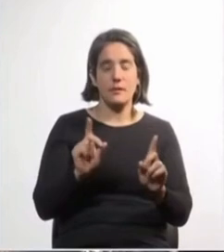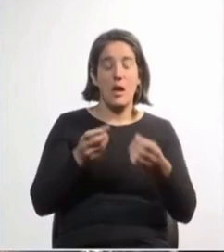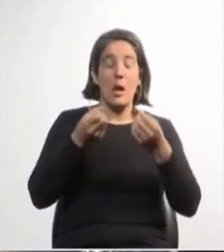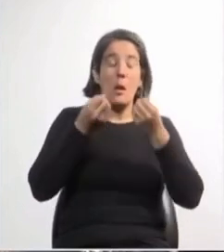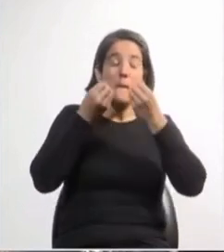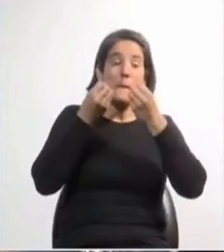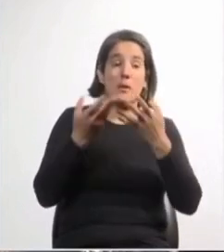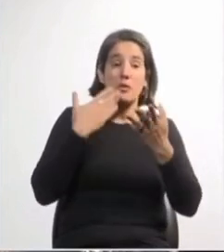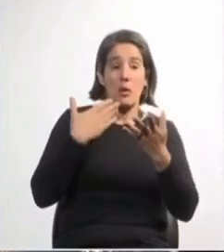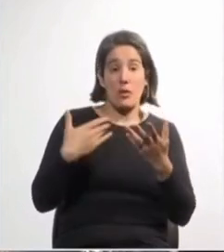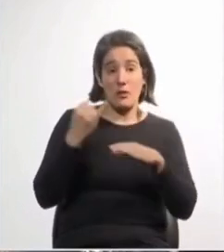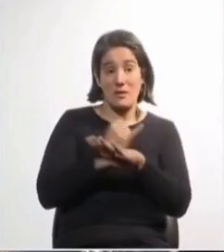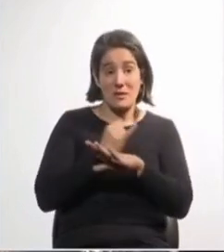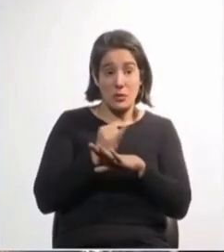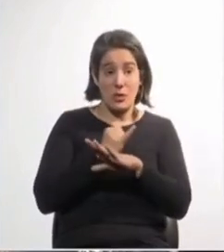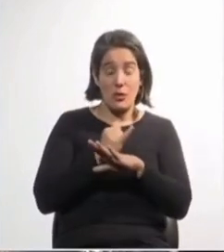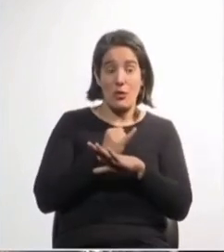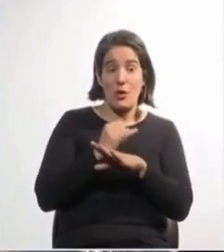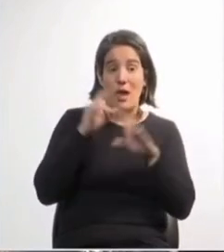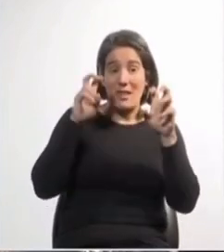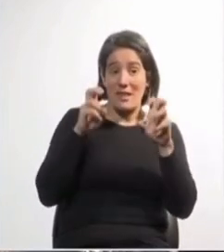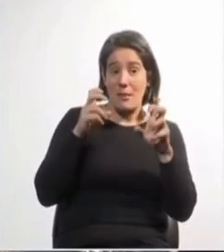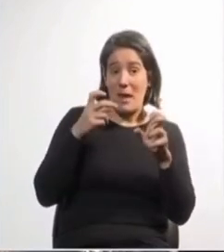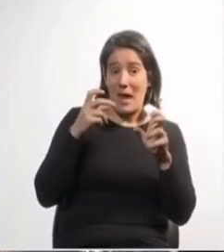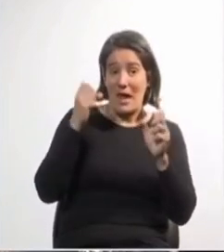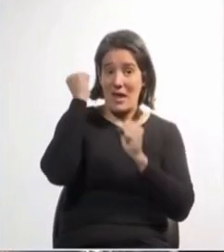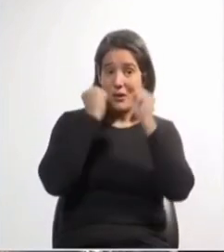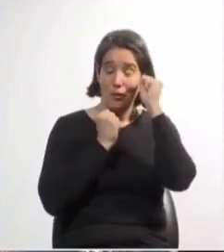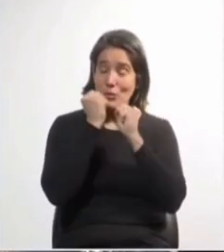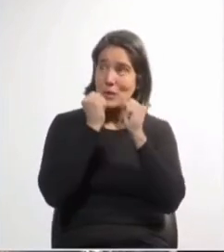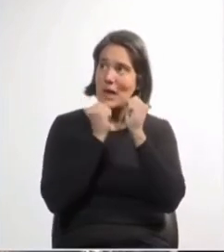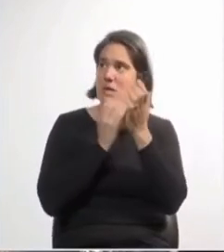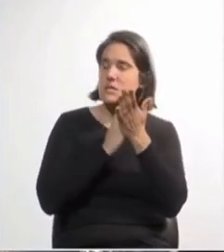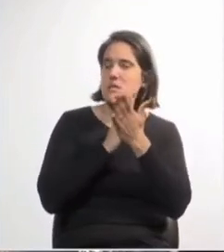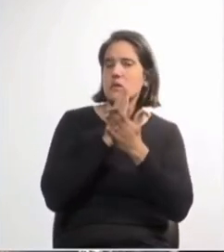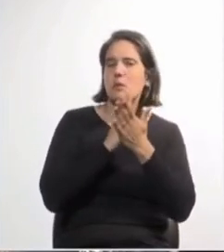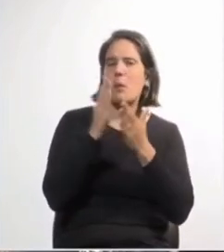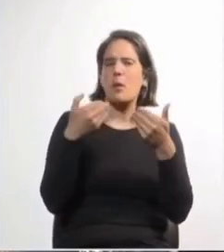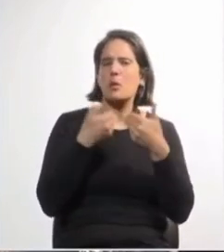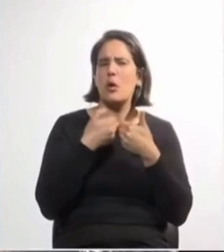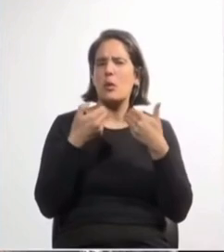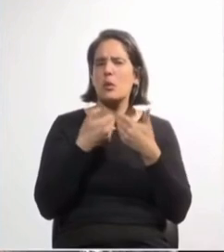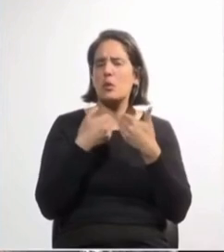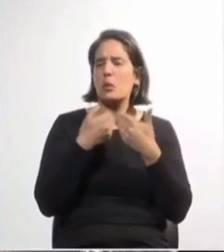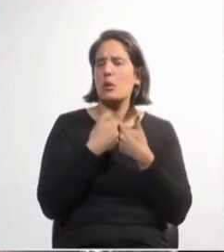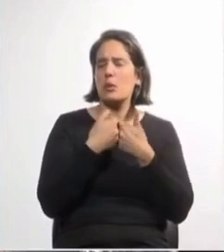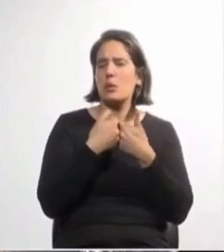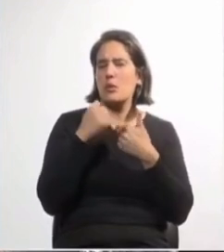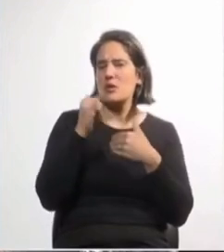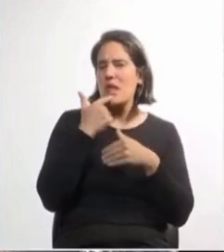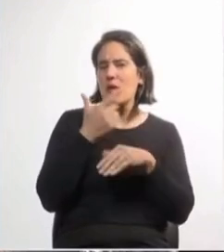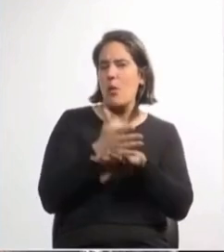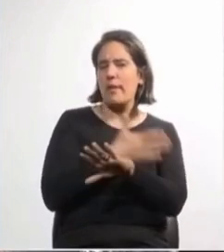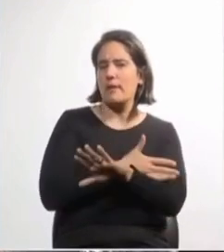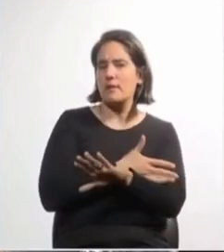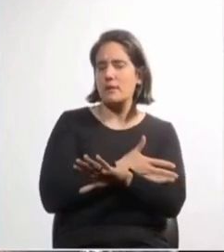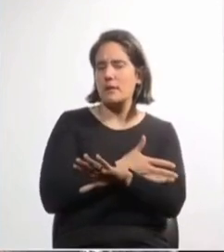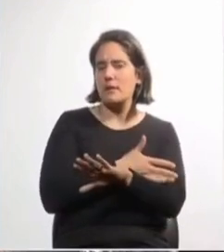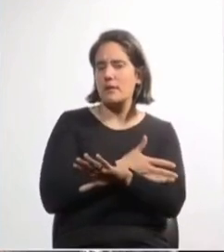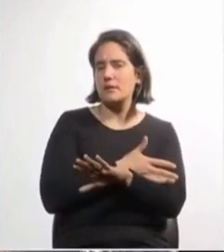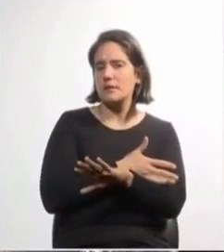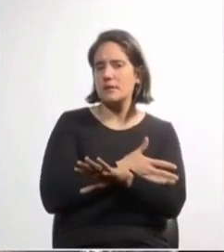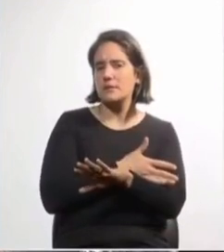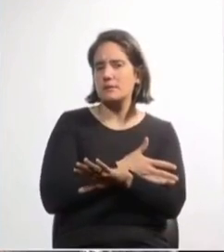cuanto a la institucionalidad fiscal, nos hacemos siempre las preguntas que ya planteamos anteriormente